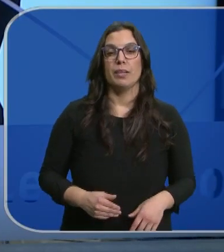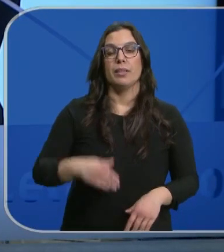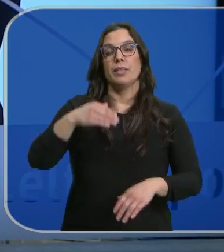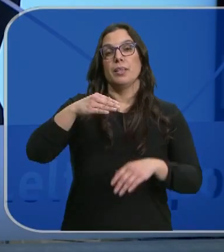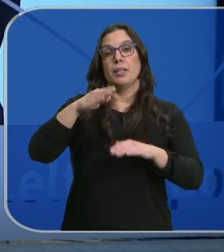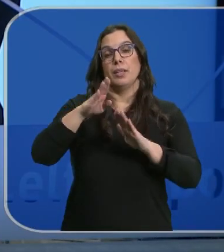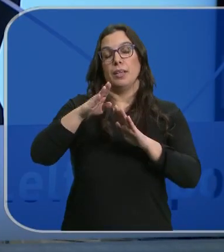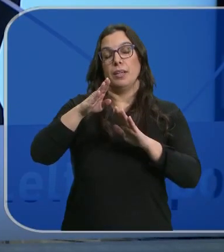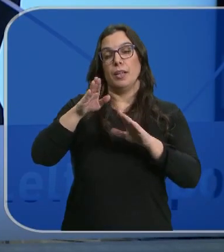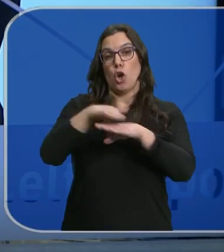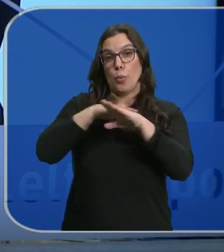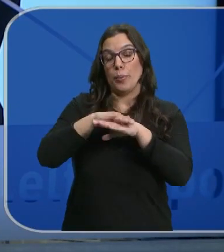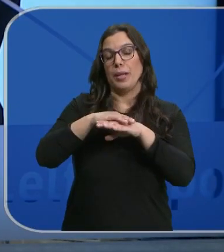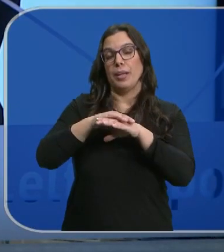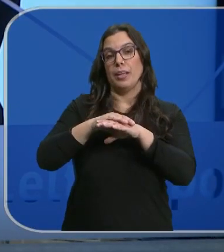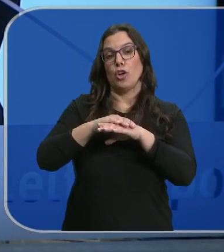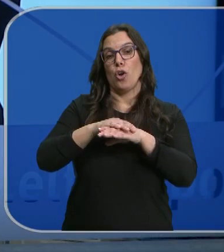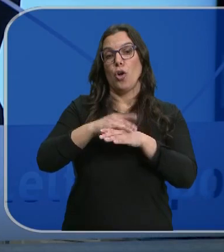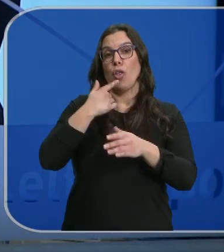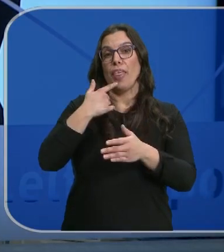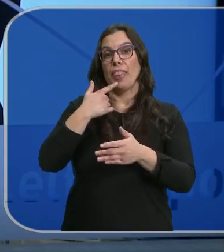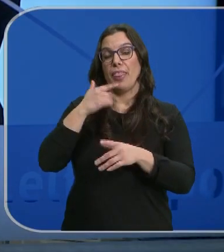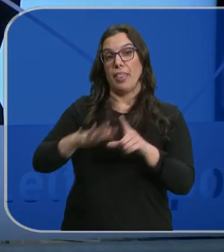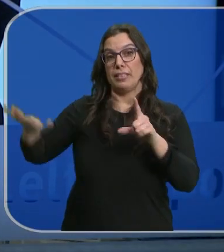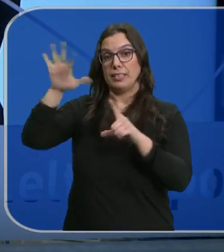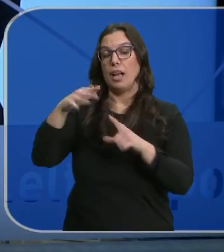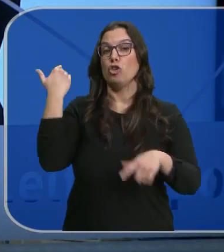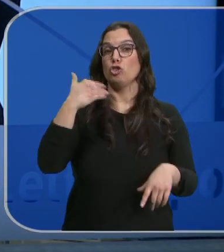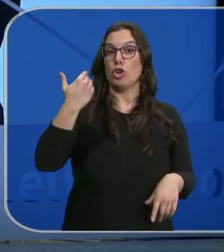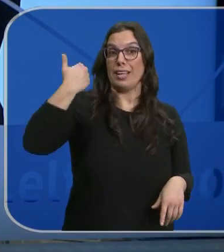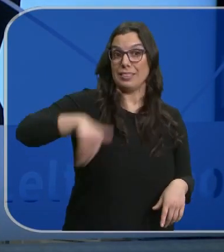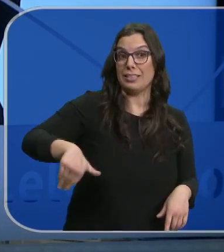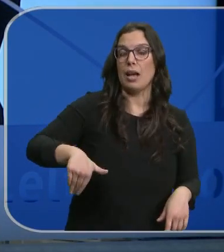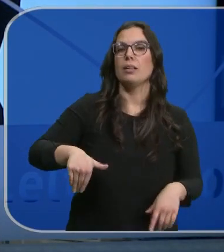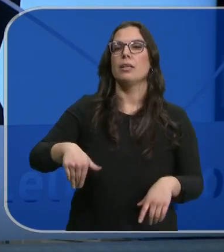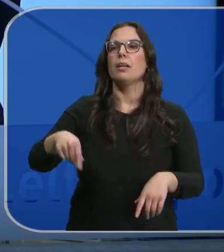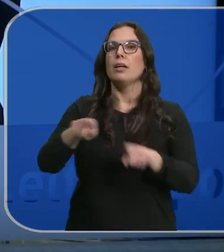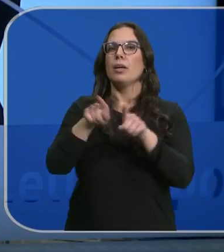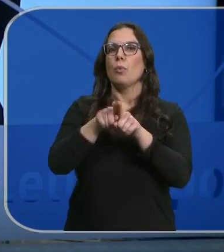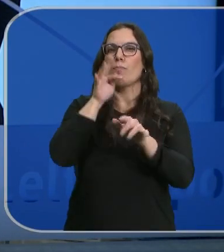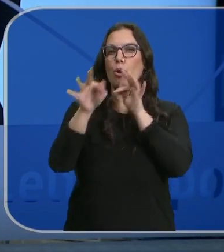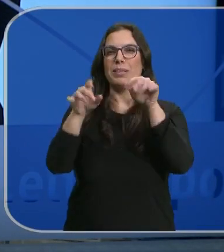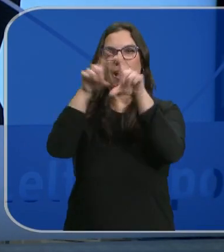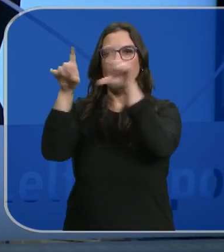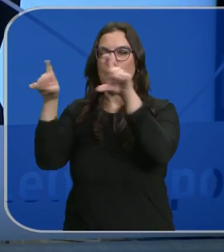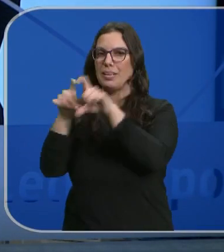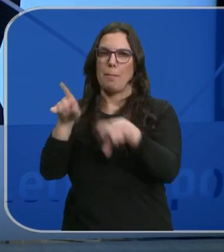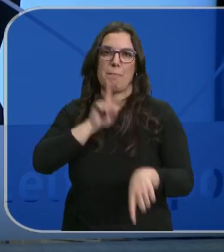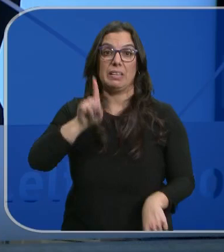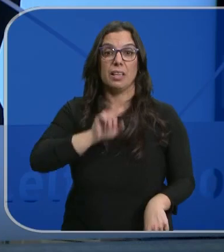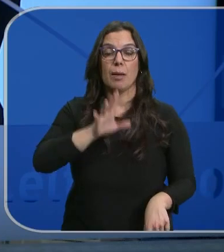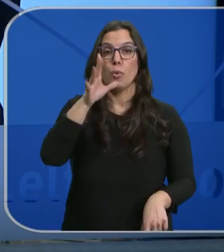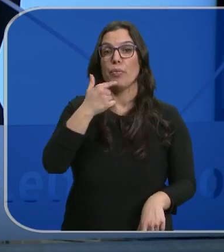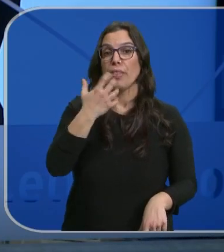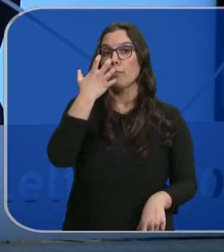denuncia que el Gobierno central ha mentido sobre las ayudas a empresas en las provincias de Soria, Teruel y Cuenca que han entrado en vigor este año. Protesta